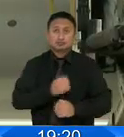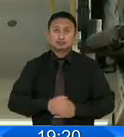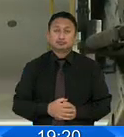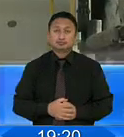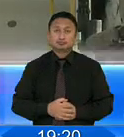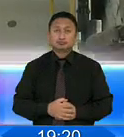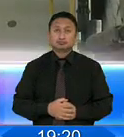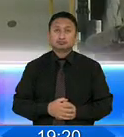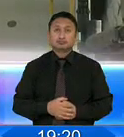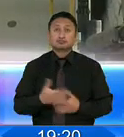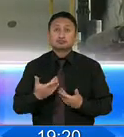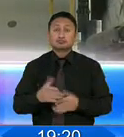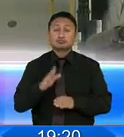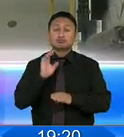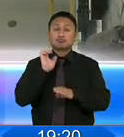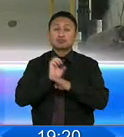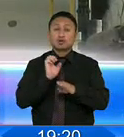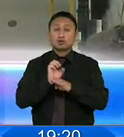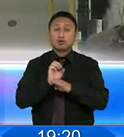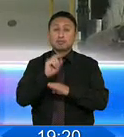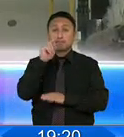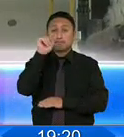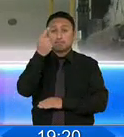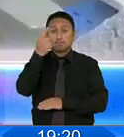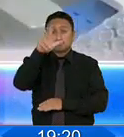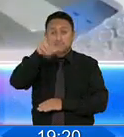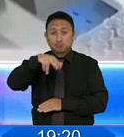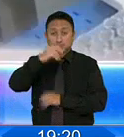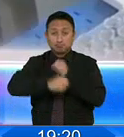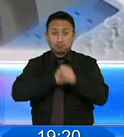Ecuador podría recibir durante el primer trimestre de este año